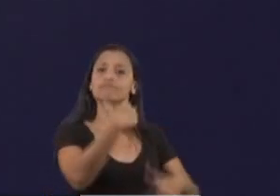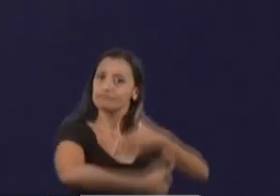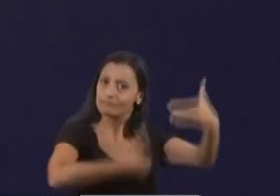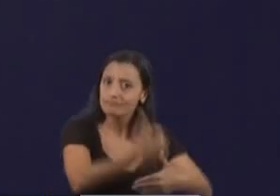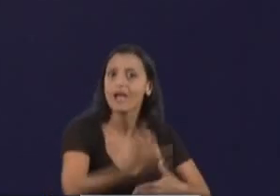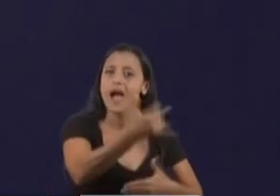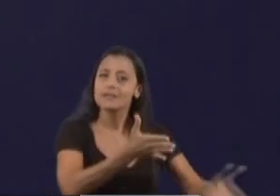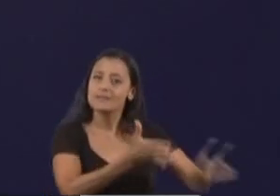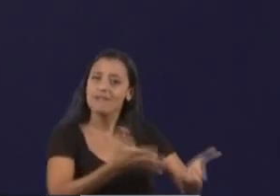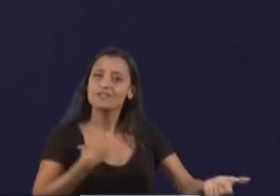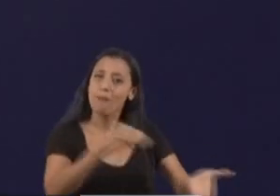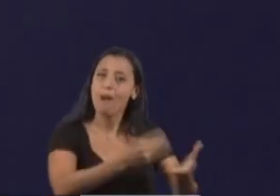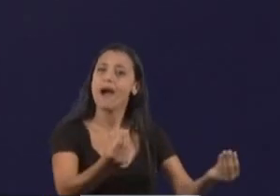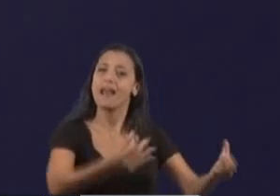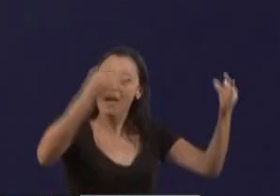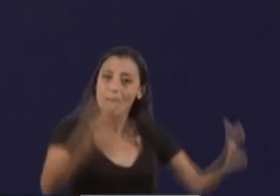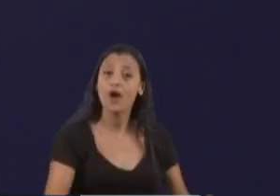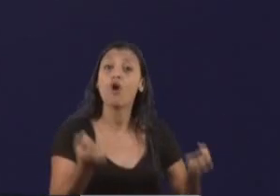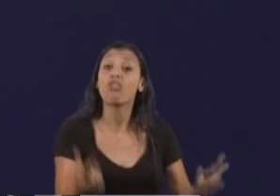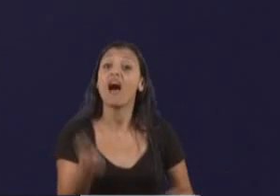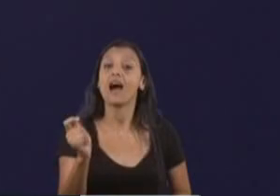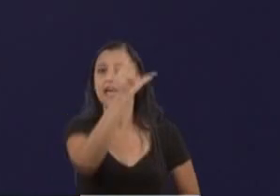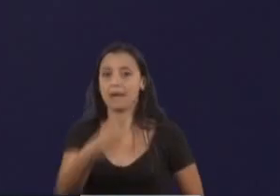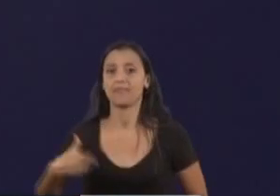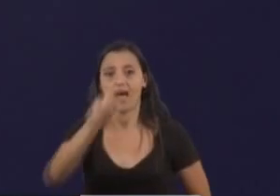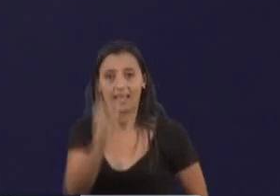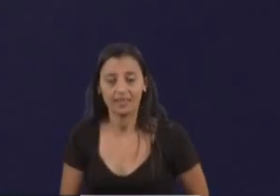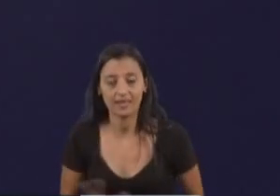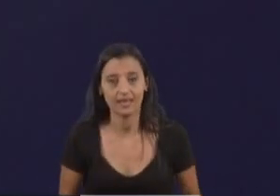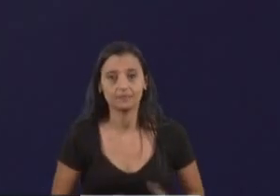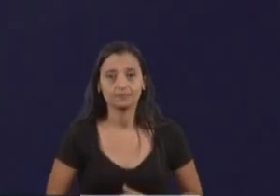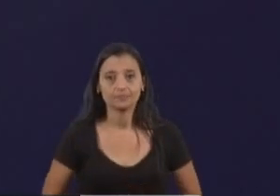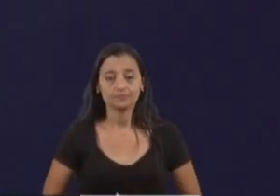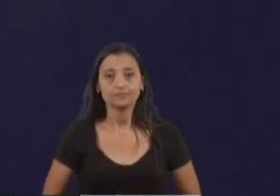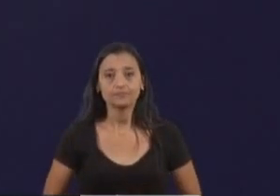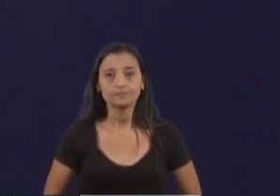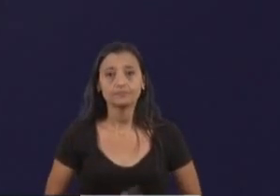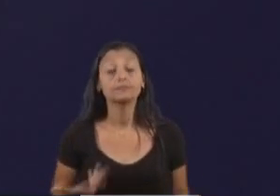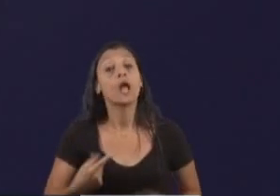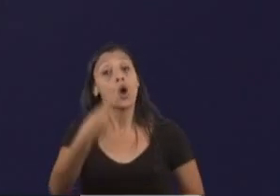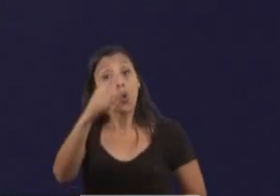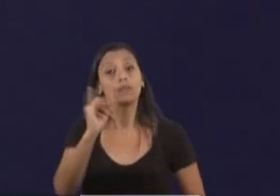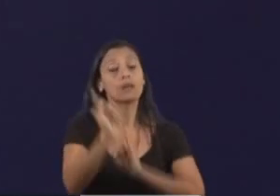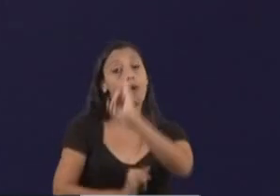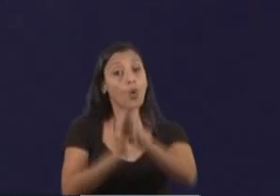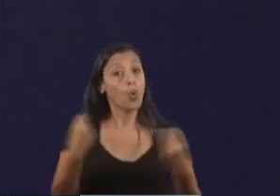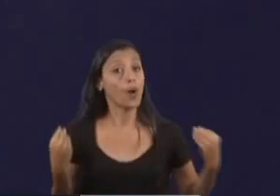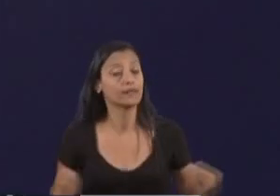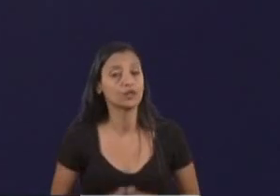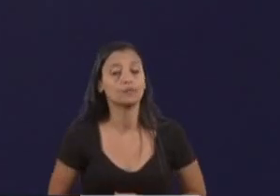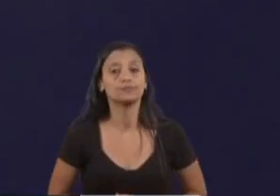todos los servicios que pueden brindar aquí en la República Argentina. Por último, contarles